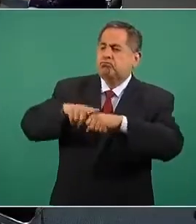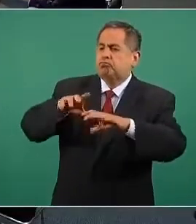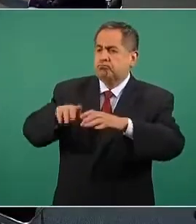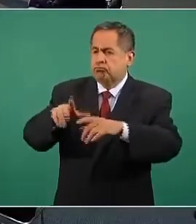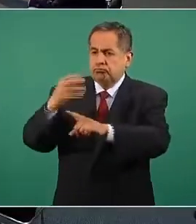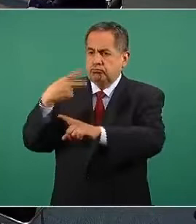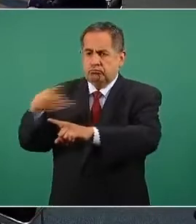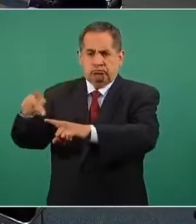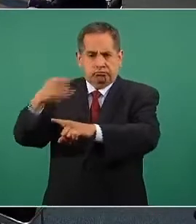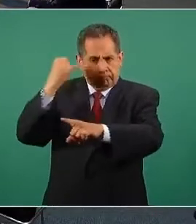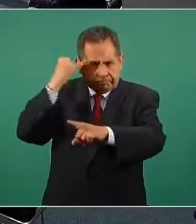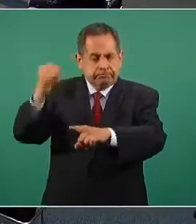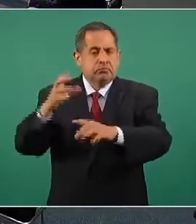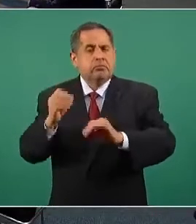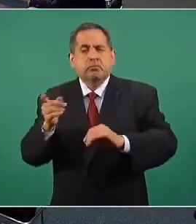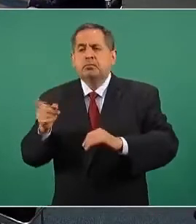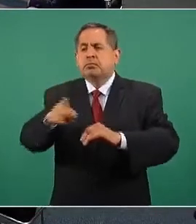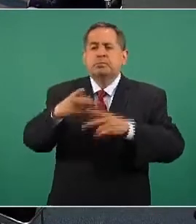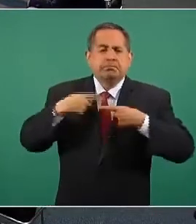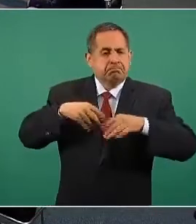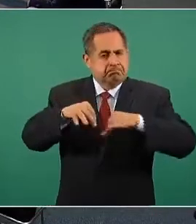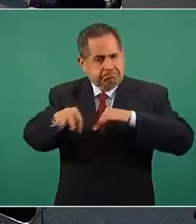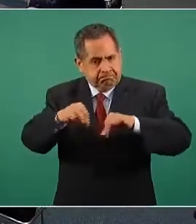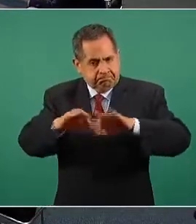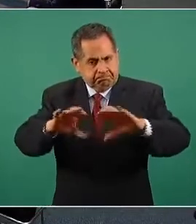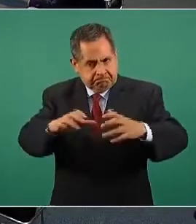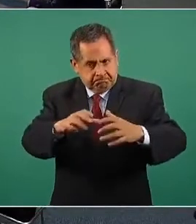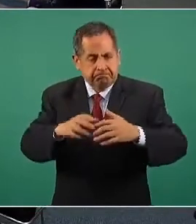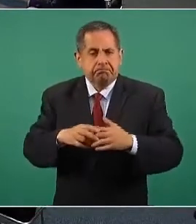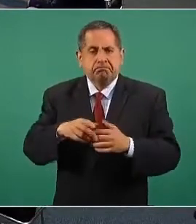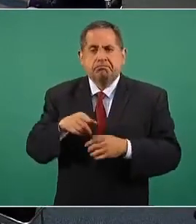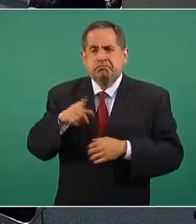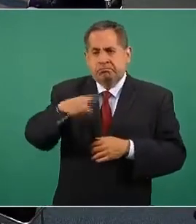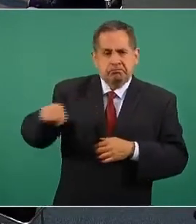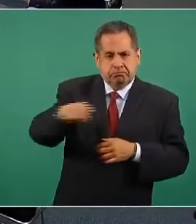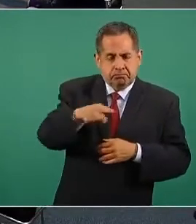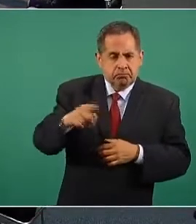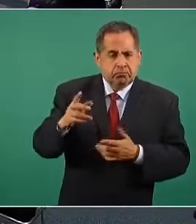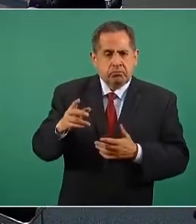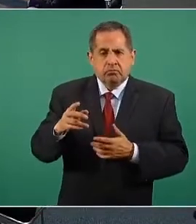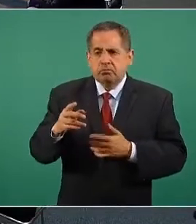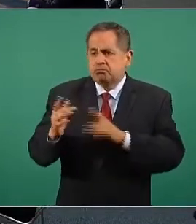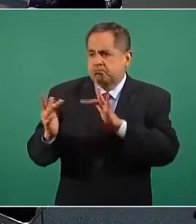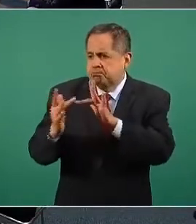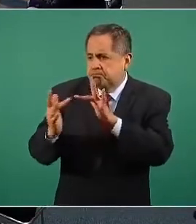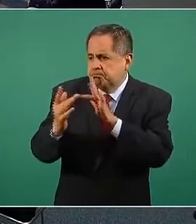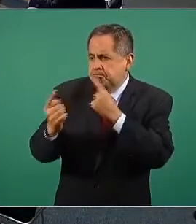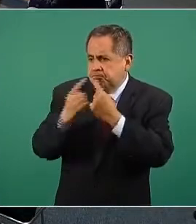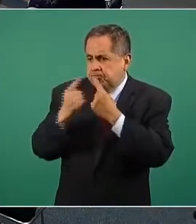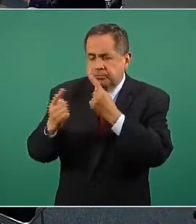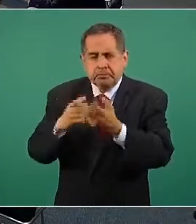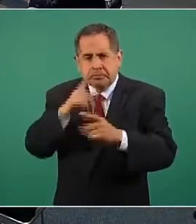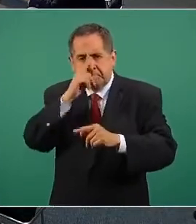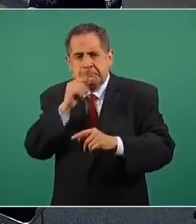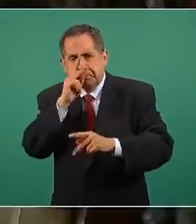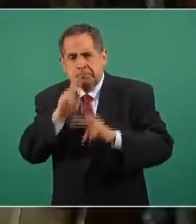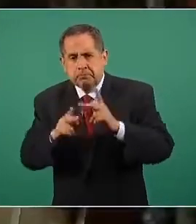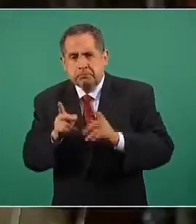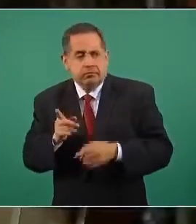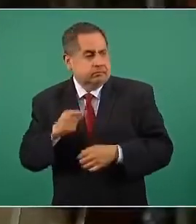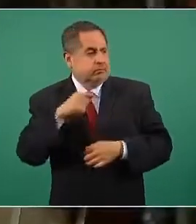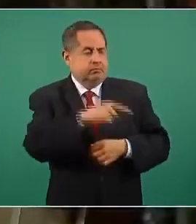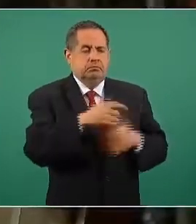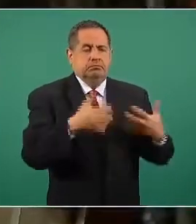la clase trabajadora, que claramente no tienen la misma capacidad de interlocución como sí la ha tenido el